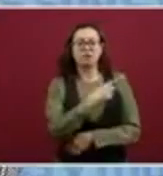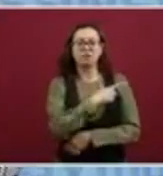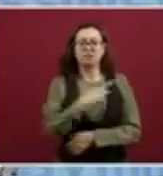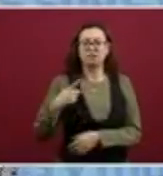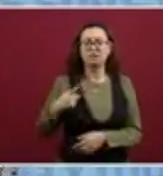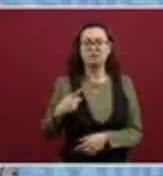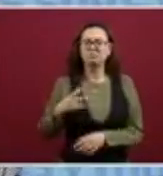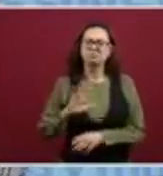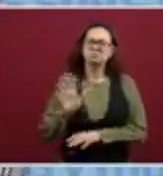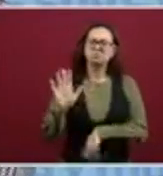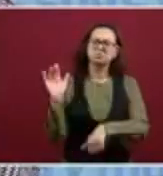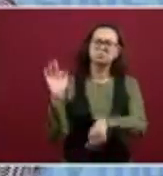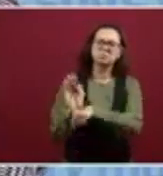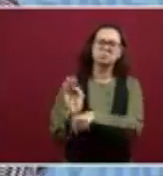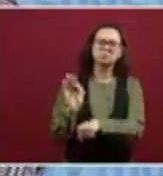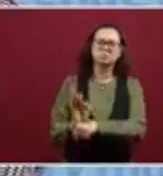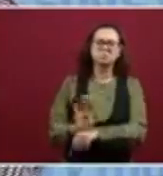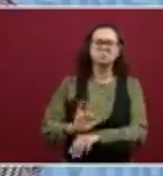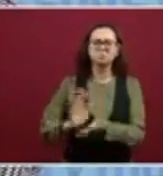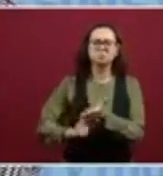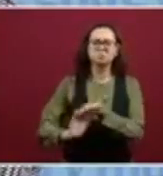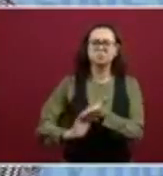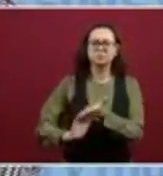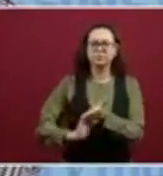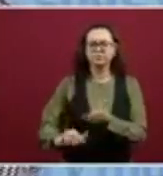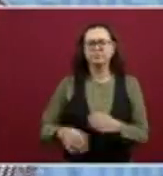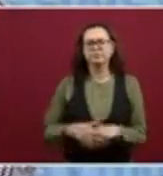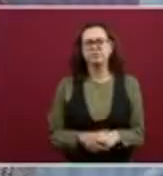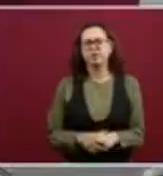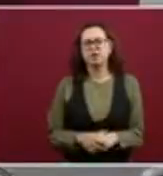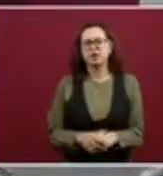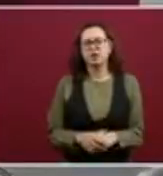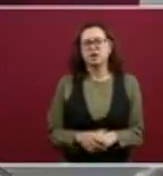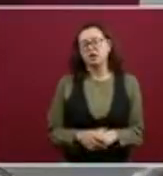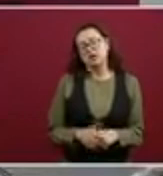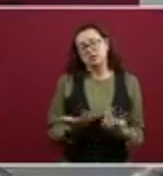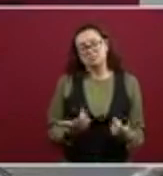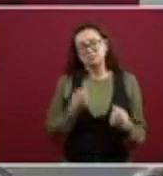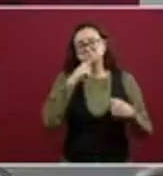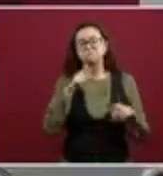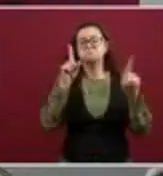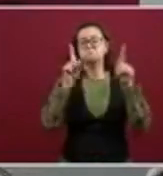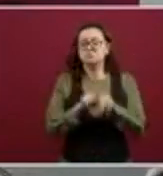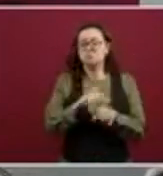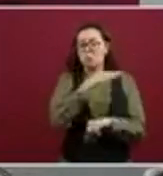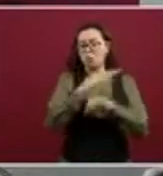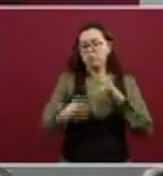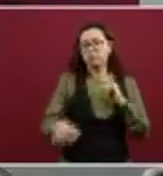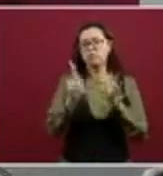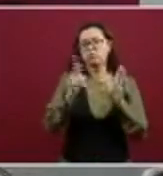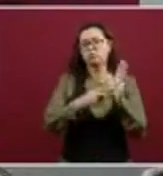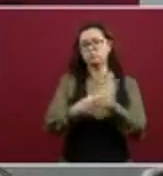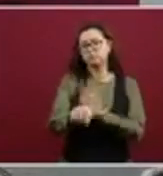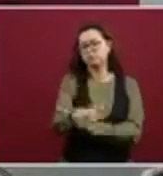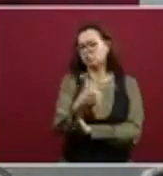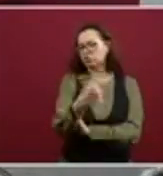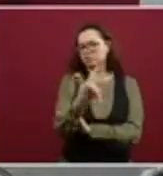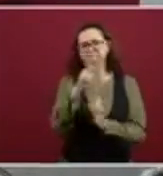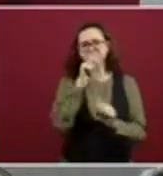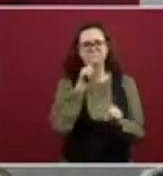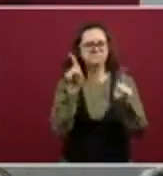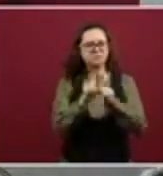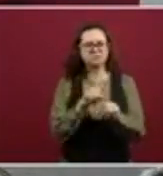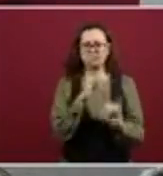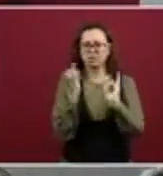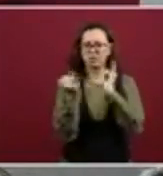el último documento, el 17 de diciembre del 2012, ahí se repite la fórmula de que sea a través de una